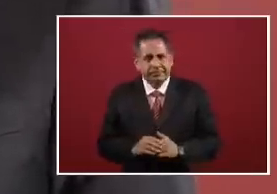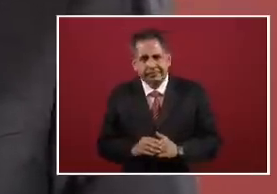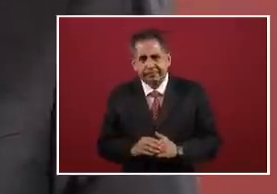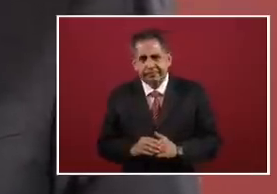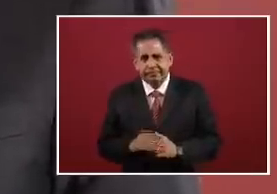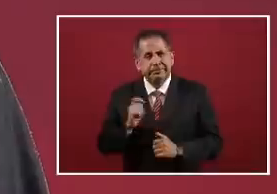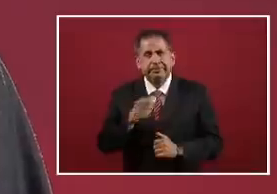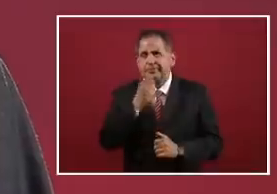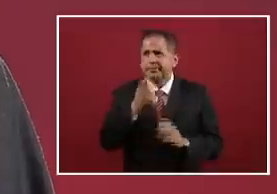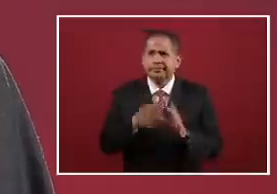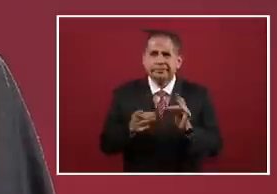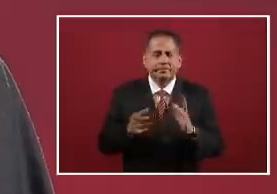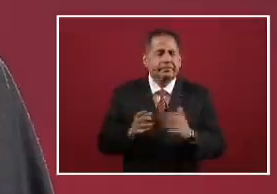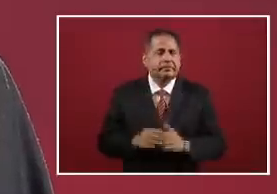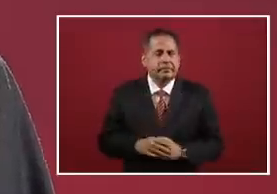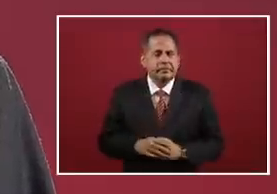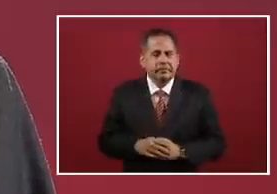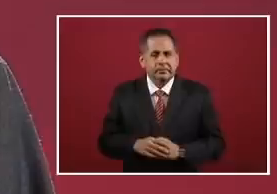vamos a decir,